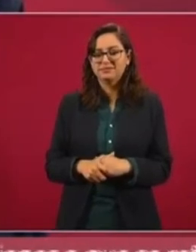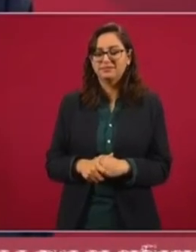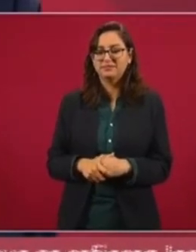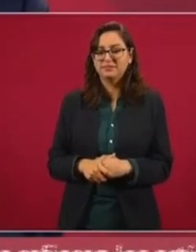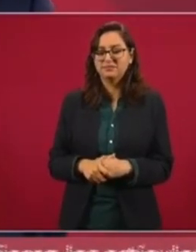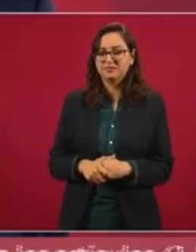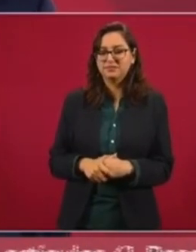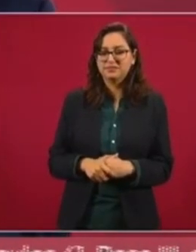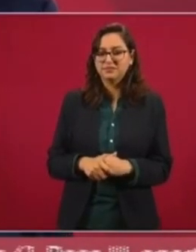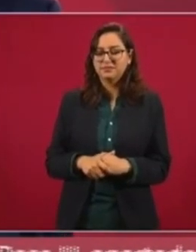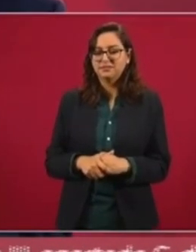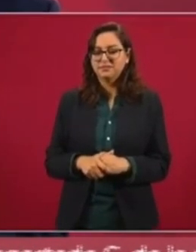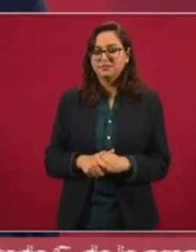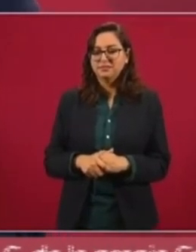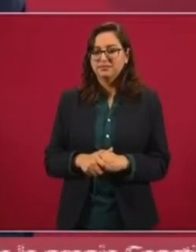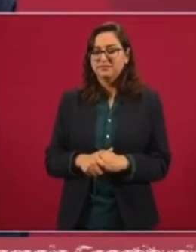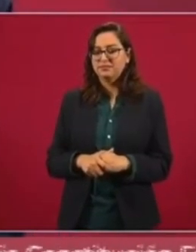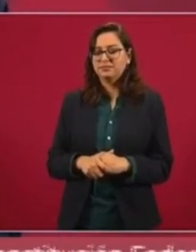para que